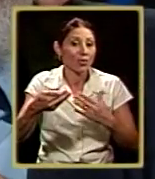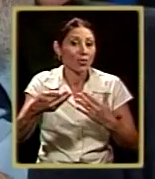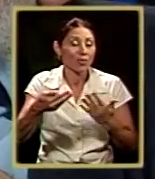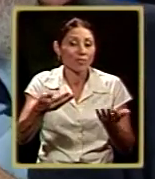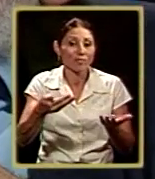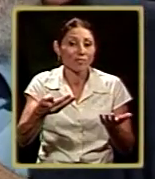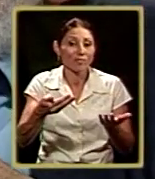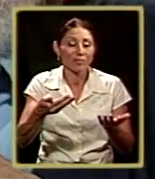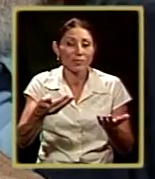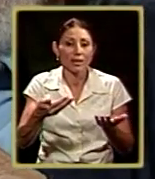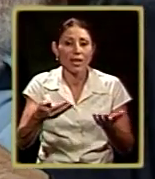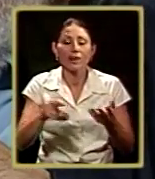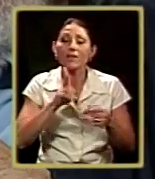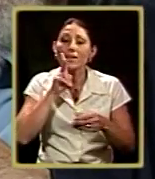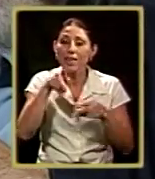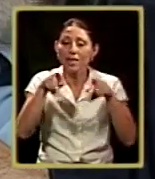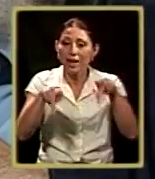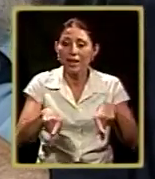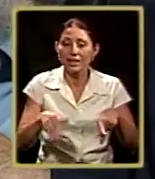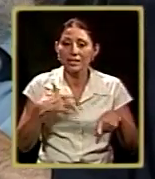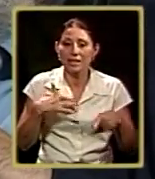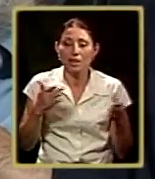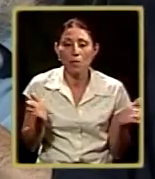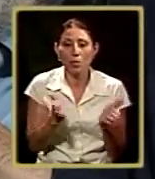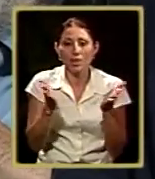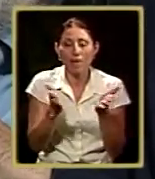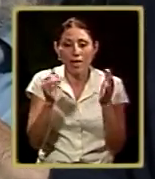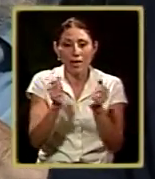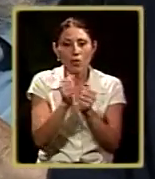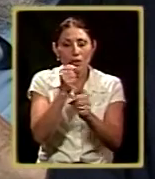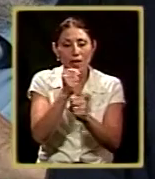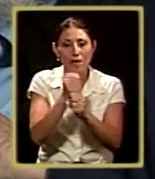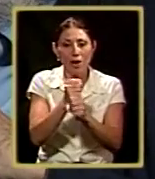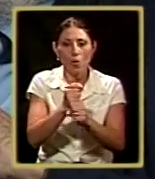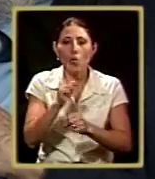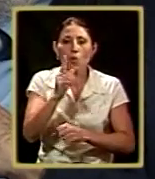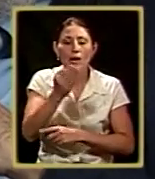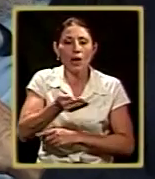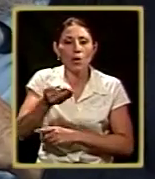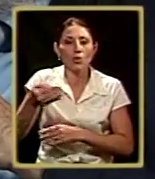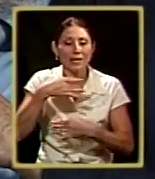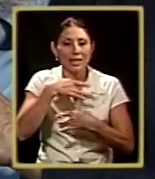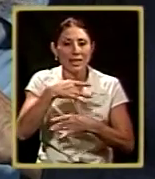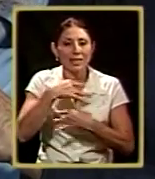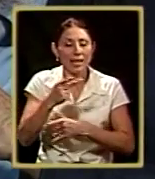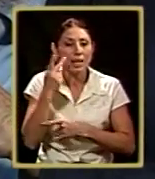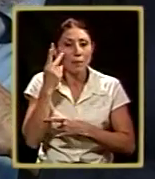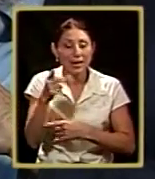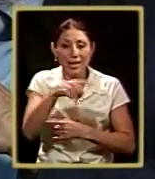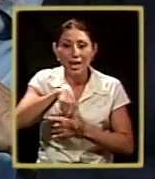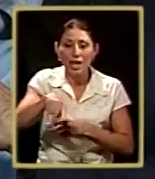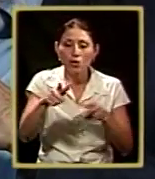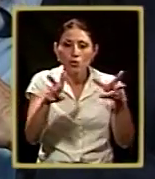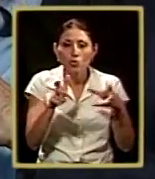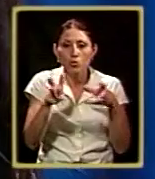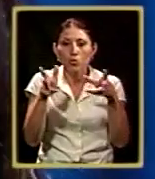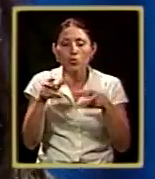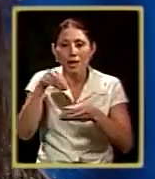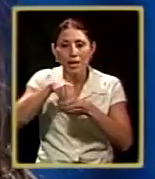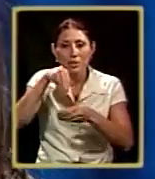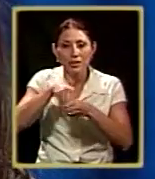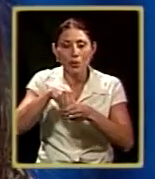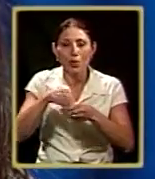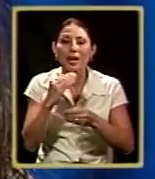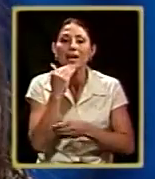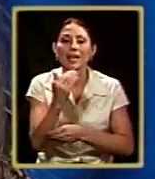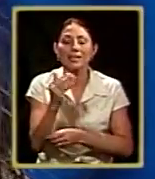trabajo. Además, una de las cosas más interesantes es ver cómo han logrado atraer inversión gracias al Tratado de Libre